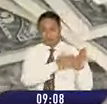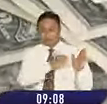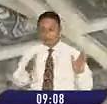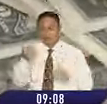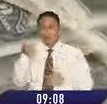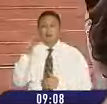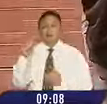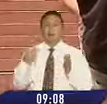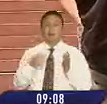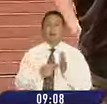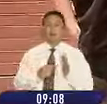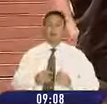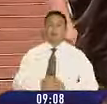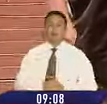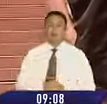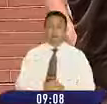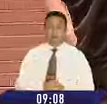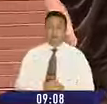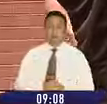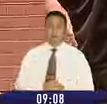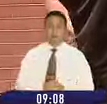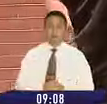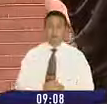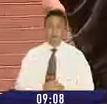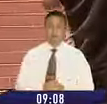de 10.000 informó Héctor Romero